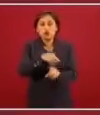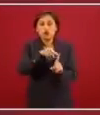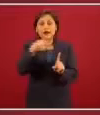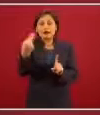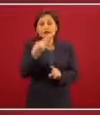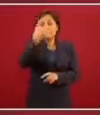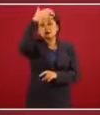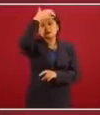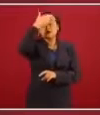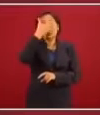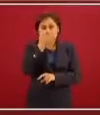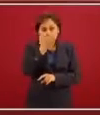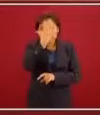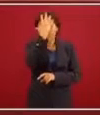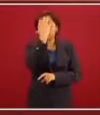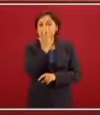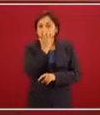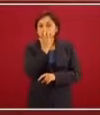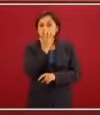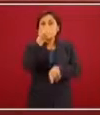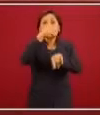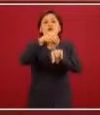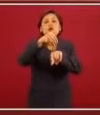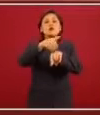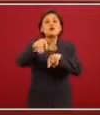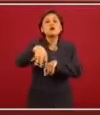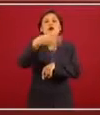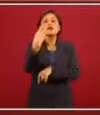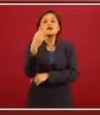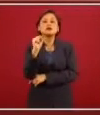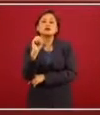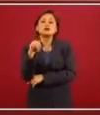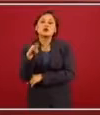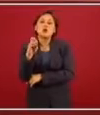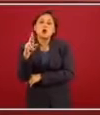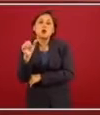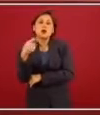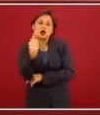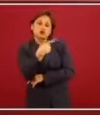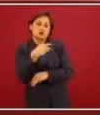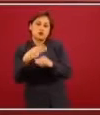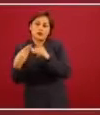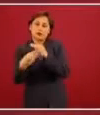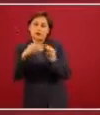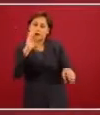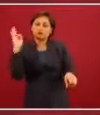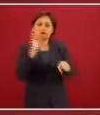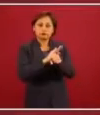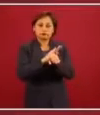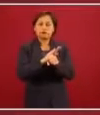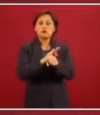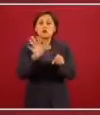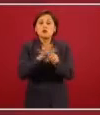sombra 14, que es un material de protección para los ojos ante la